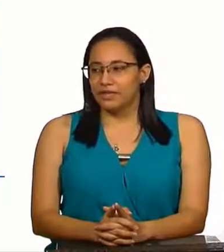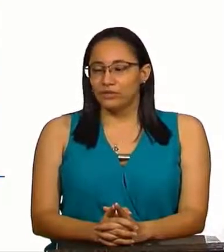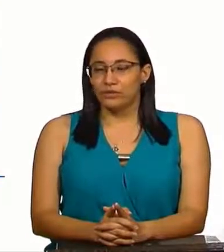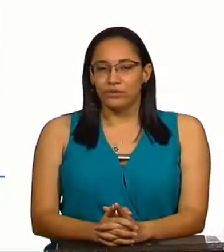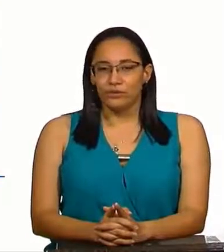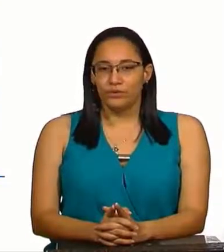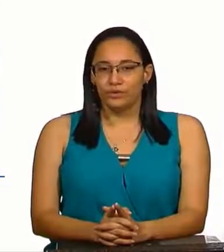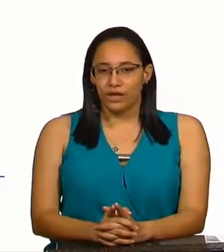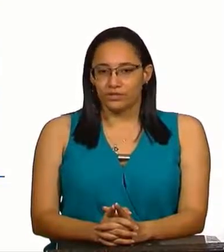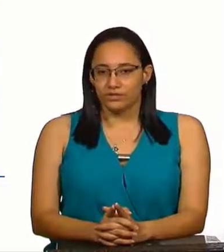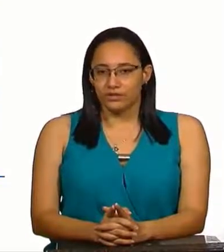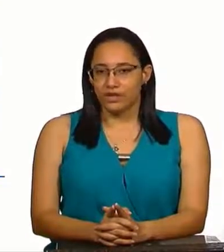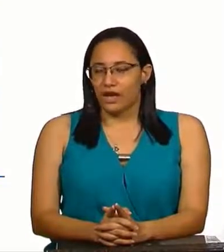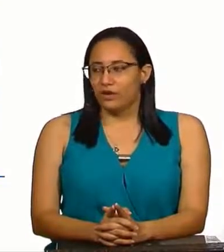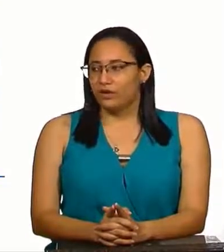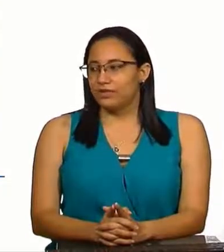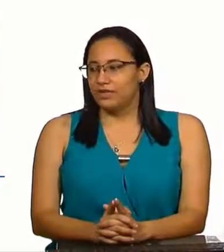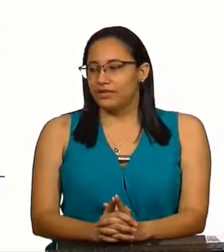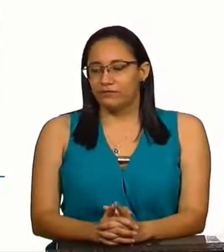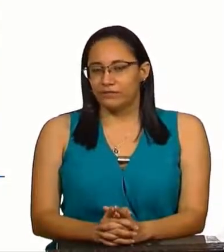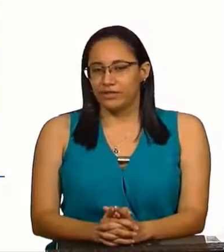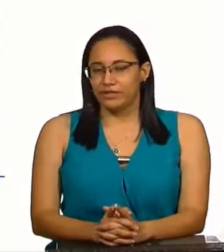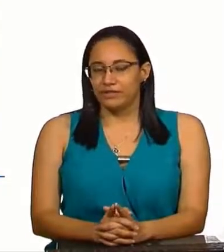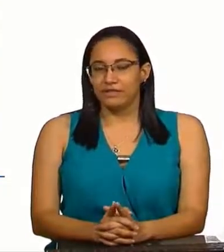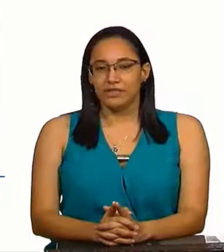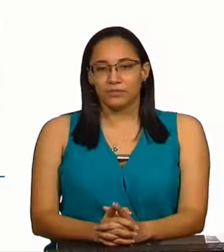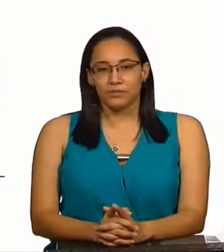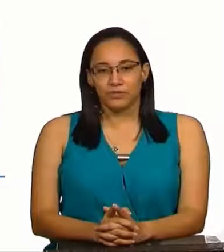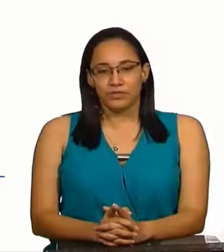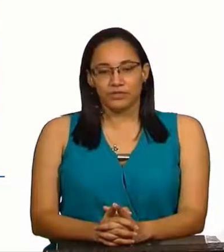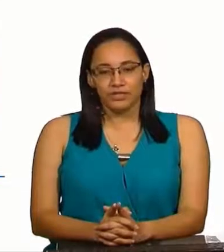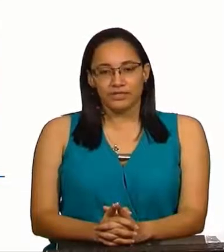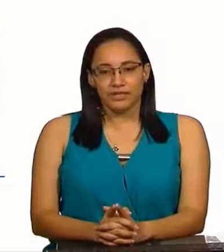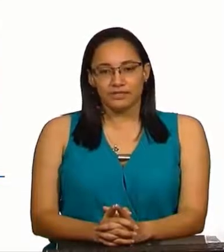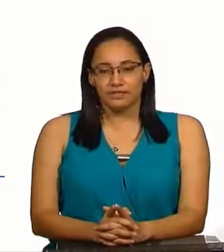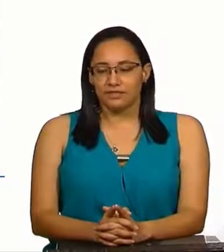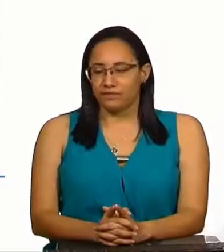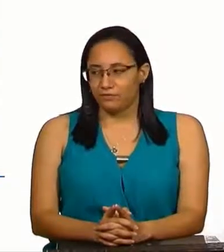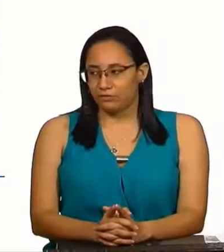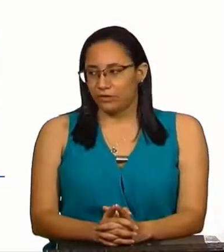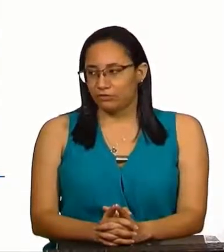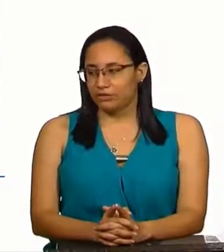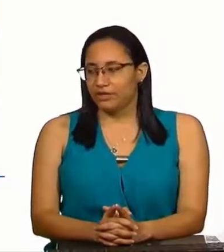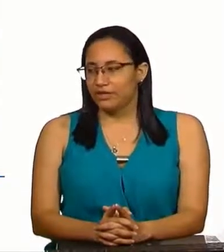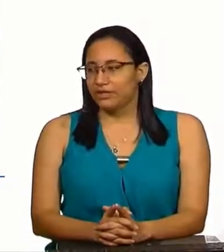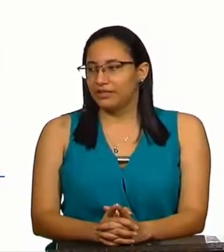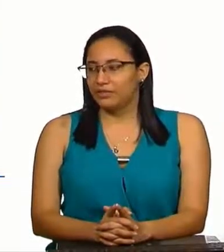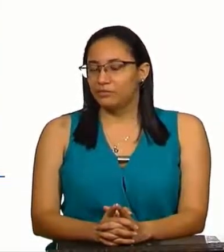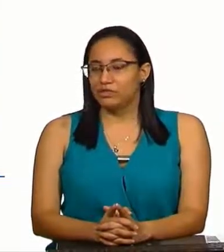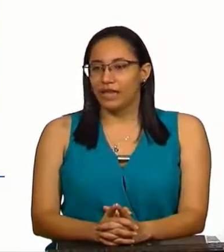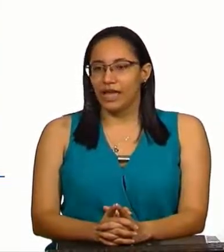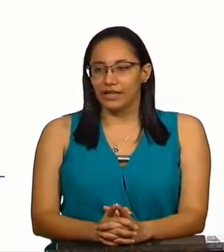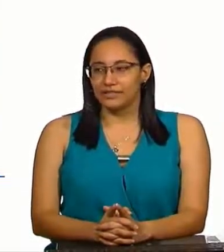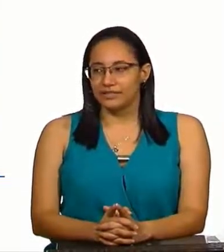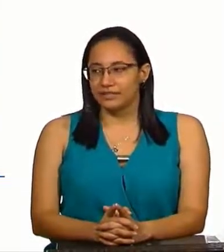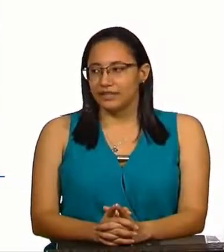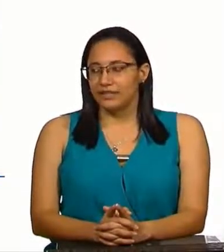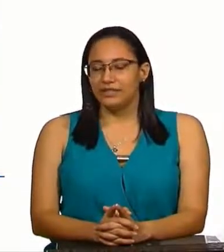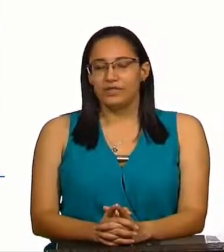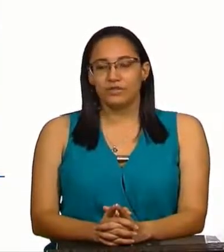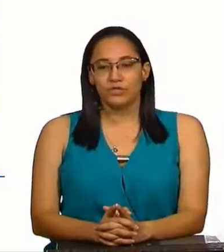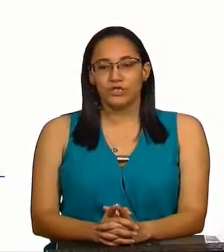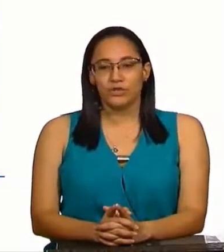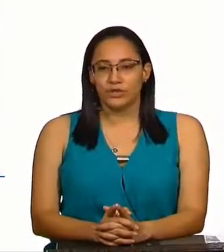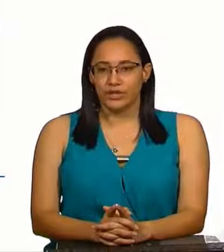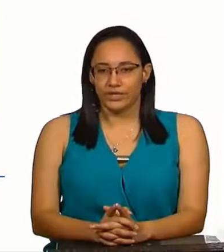en el pasado, could not. Ahora bien, la forma negativa también puede utilizarse de forma contraída. Tenemos can't